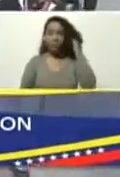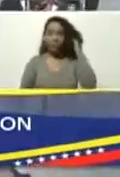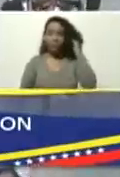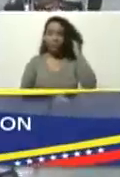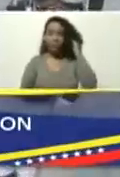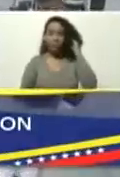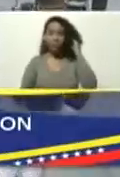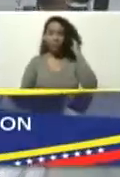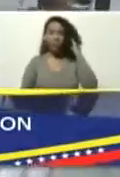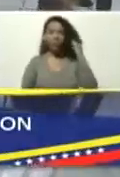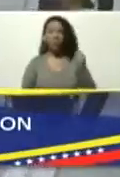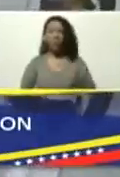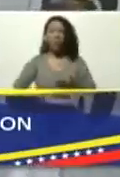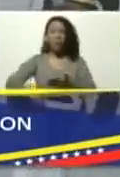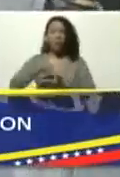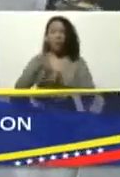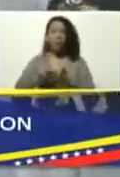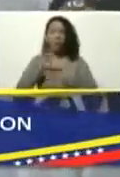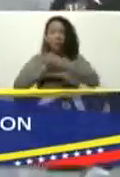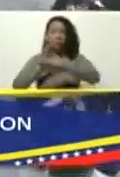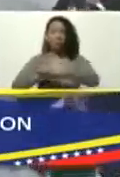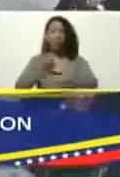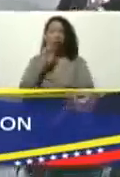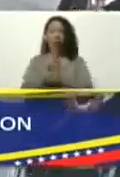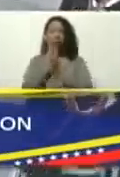Bueno, designando las redes,